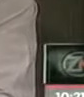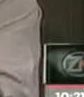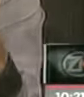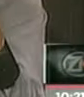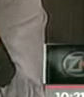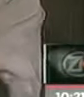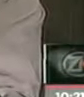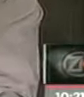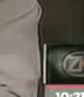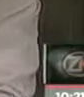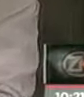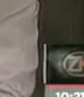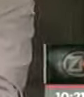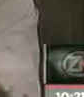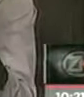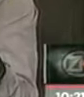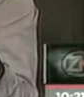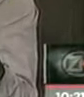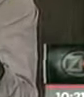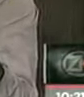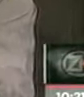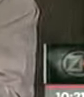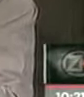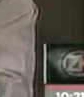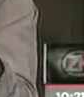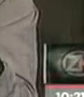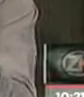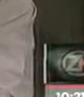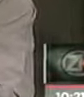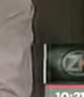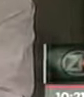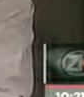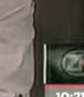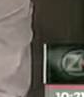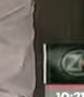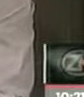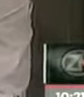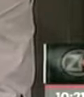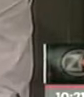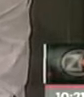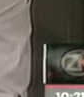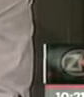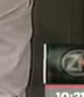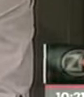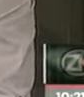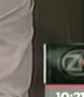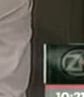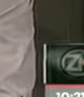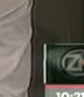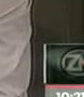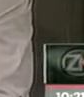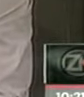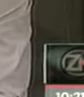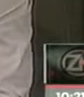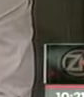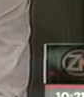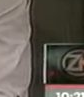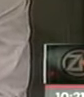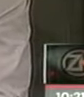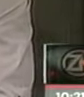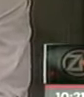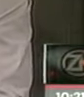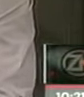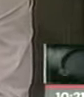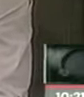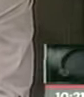guión bajo conducta, arroba la zurda de Chávez en Twitter, arroba zurda guión bajo conducta en Instagram. Estamos muy pendientes